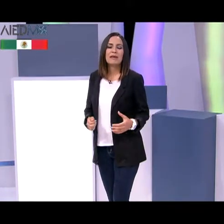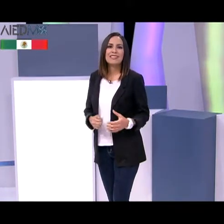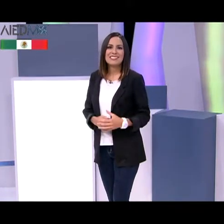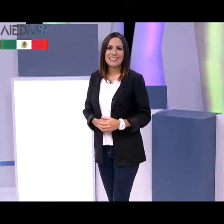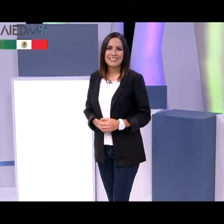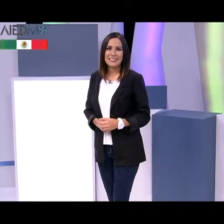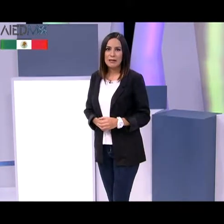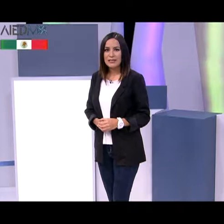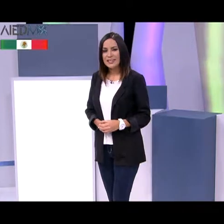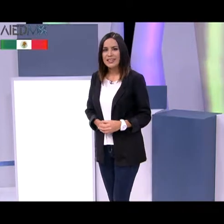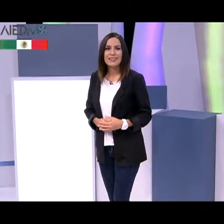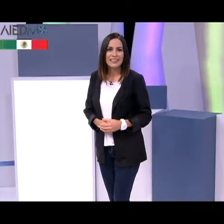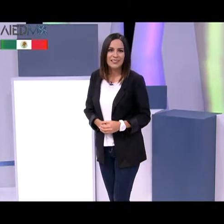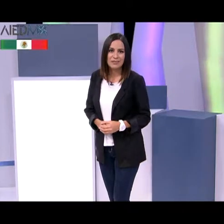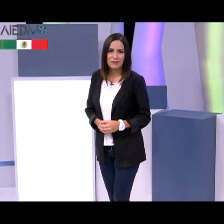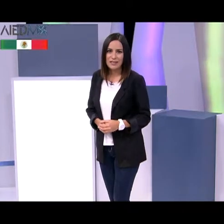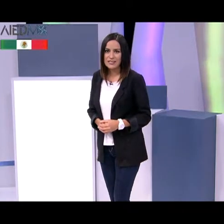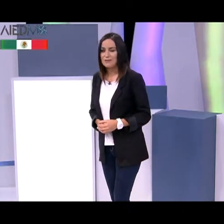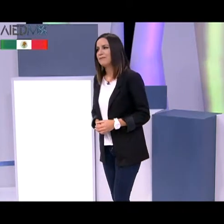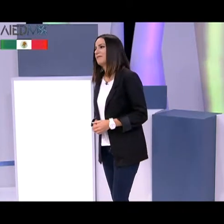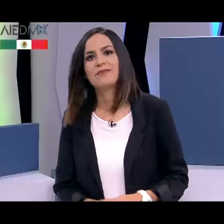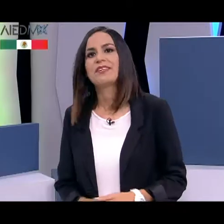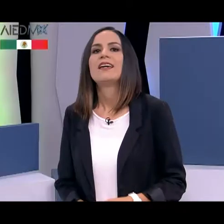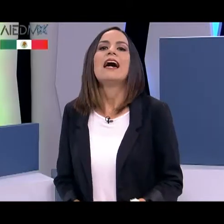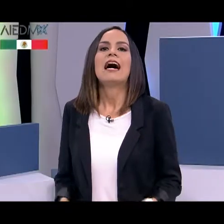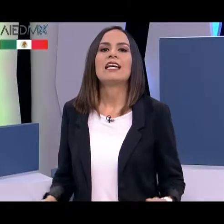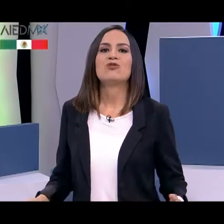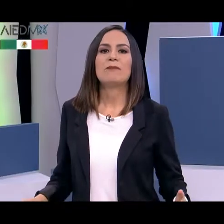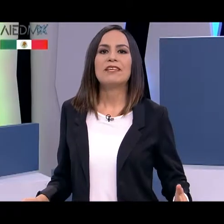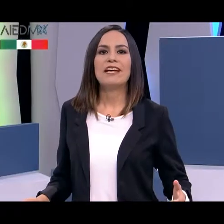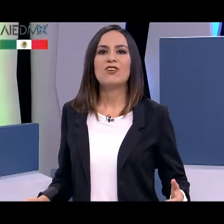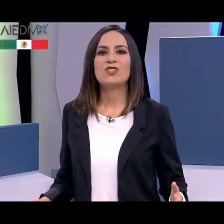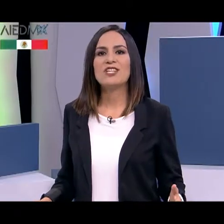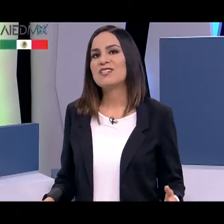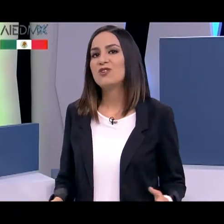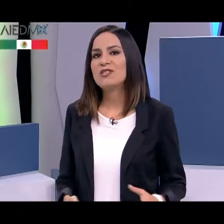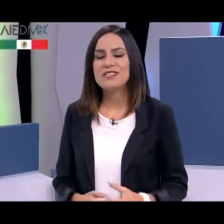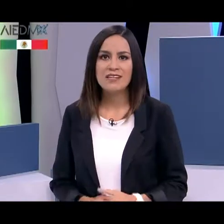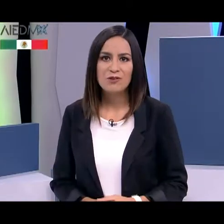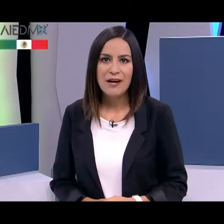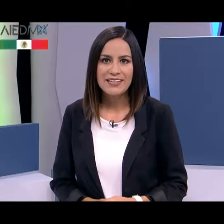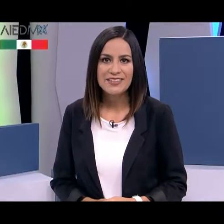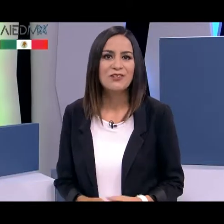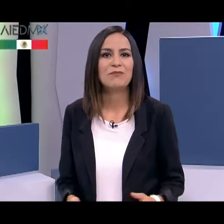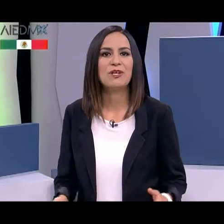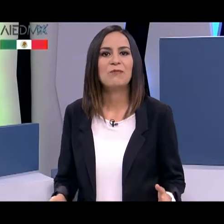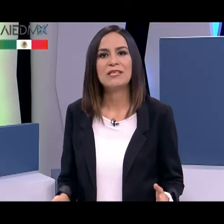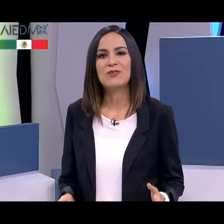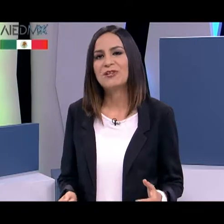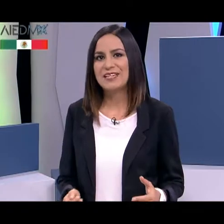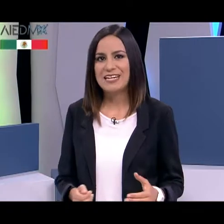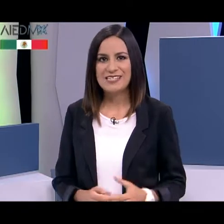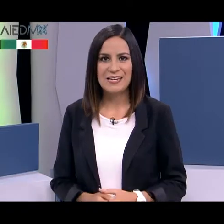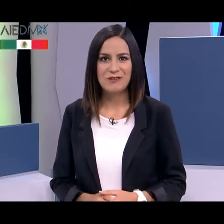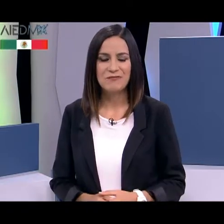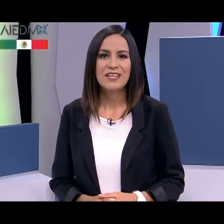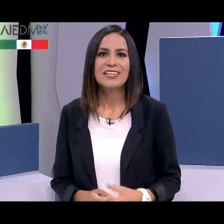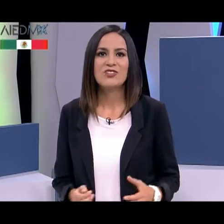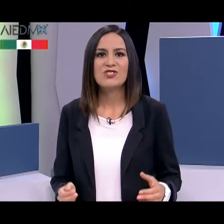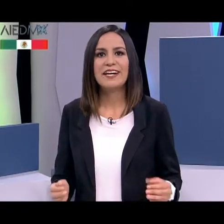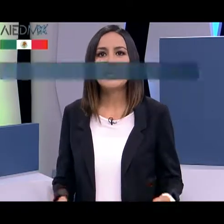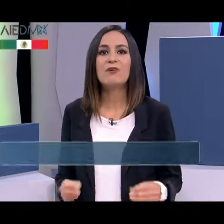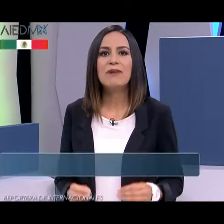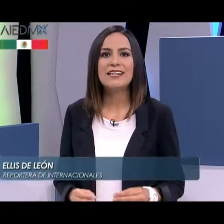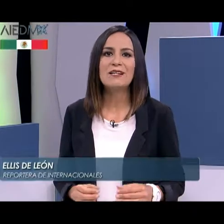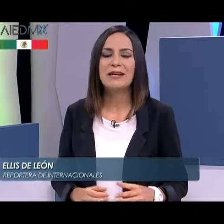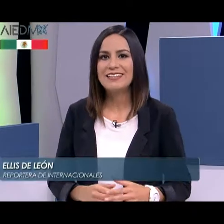de 9 a 10:30 de la mañana en Interfaz. A las 9 de la noche sintonicen EduByte con mi compañero Enrique Lascano, quien